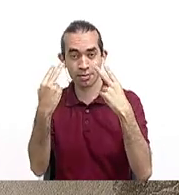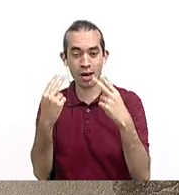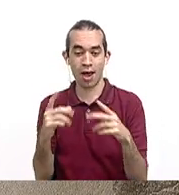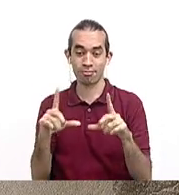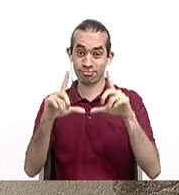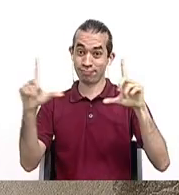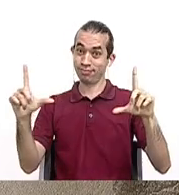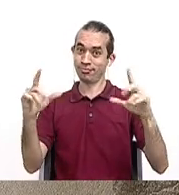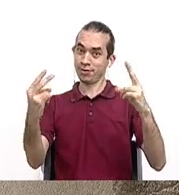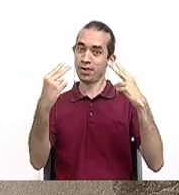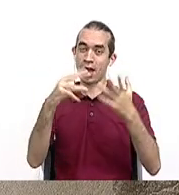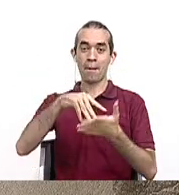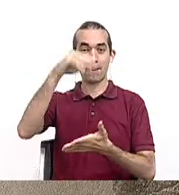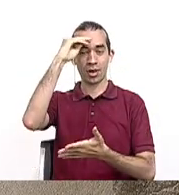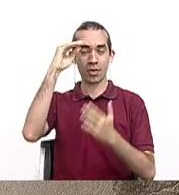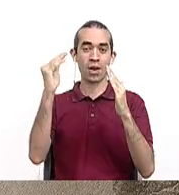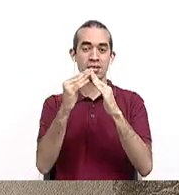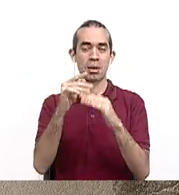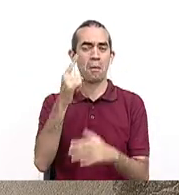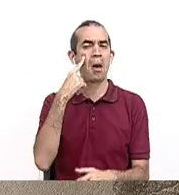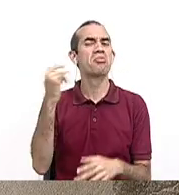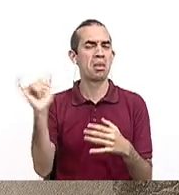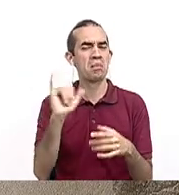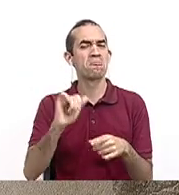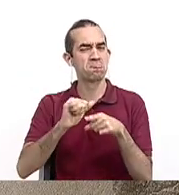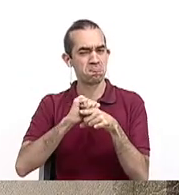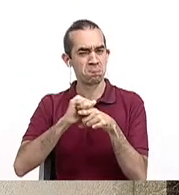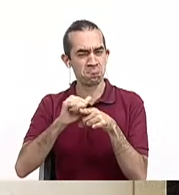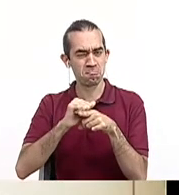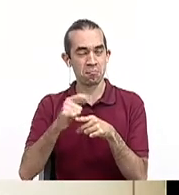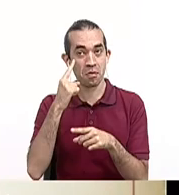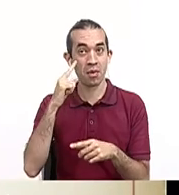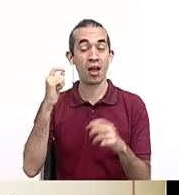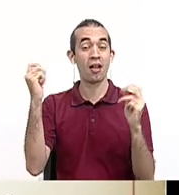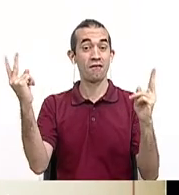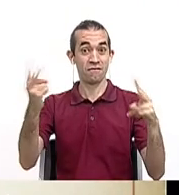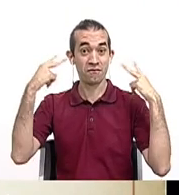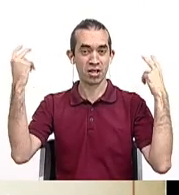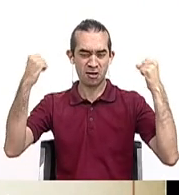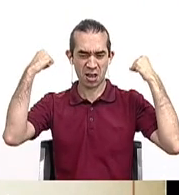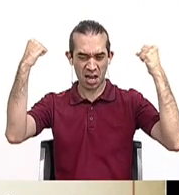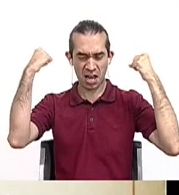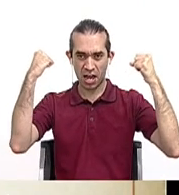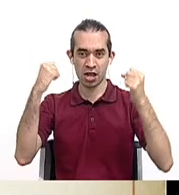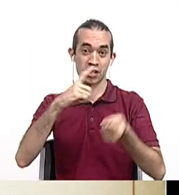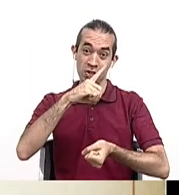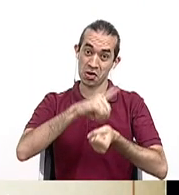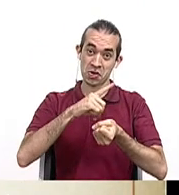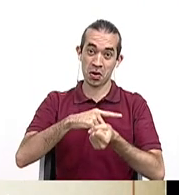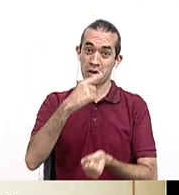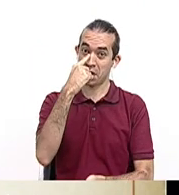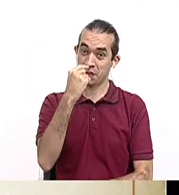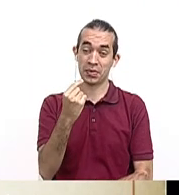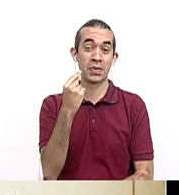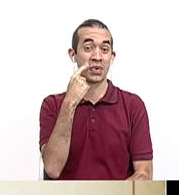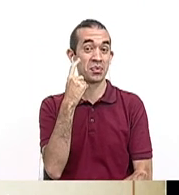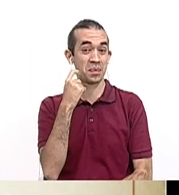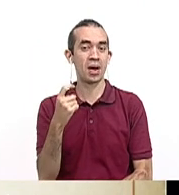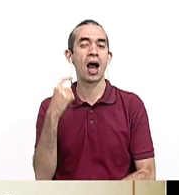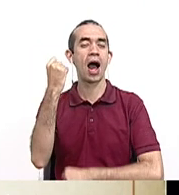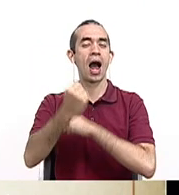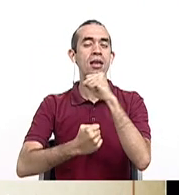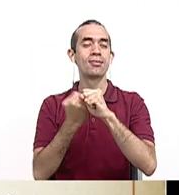aprendo en casa voy a mostrarles también haciendo el repaso la victoria del doctor calderón guardia en las elecciones del año 40